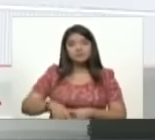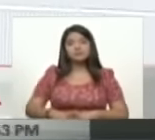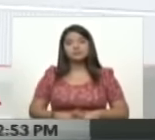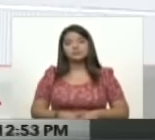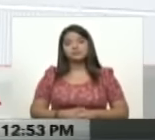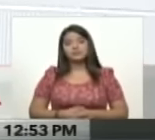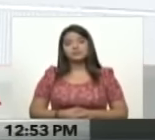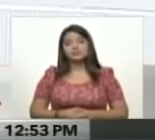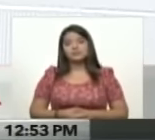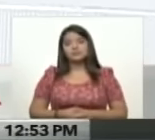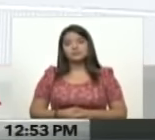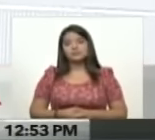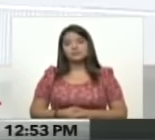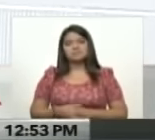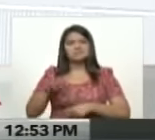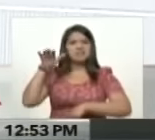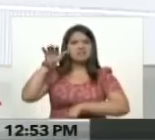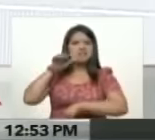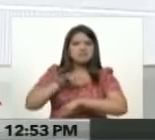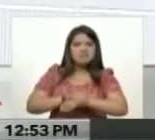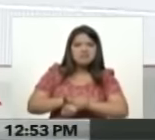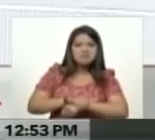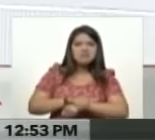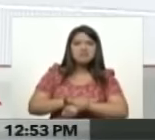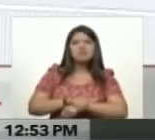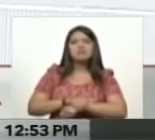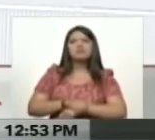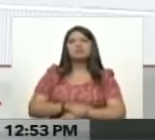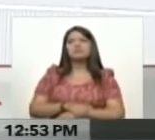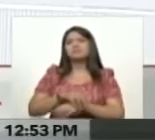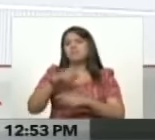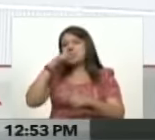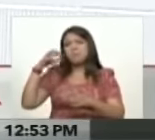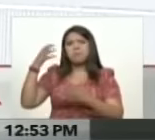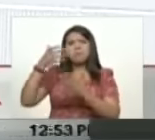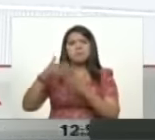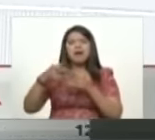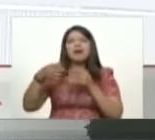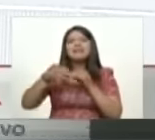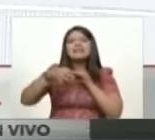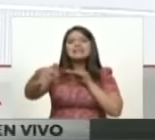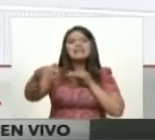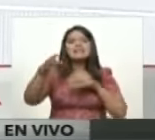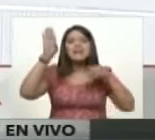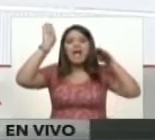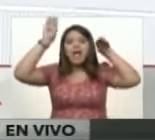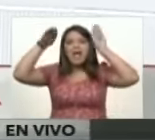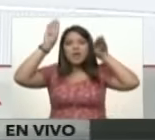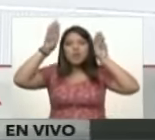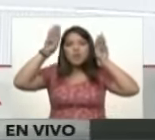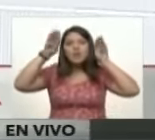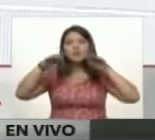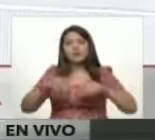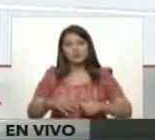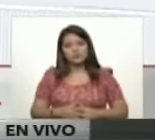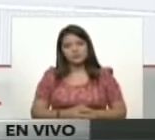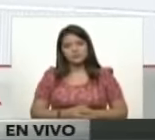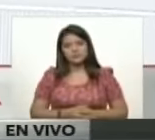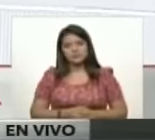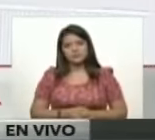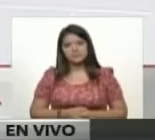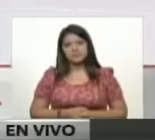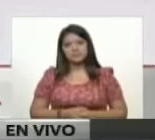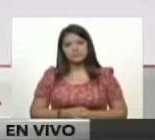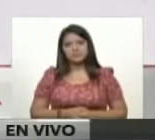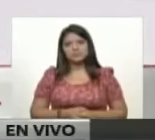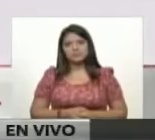y estuvimos detenidos y pagamos prisión en la isla El Burro, el campo de concentración.